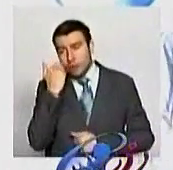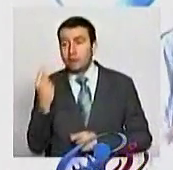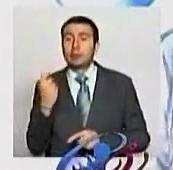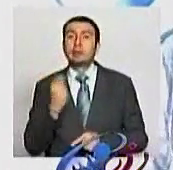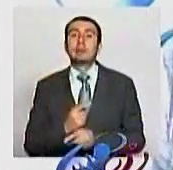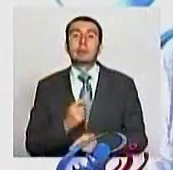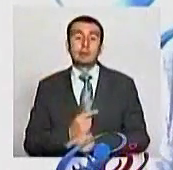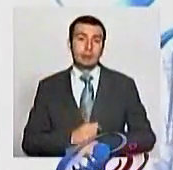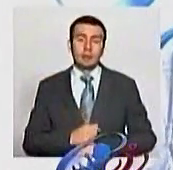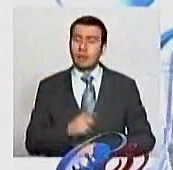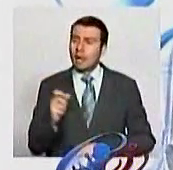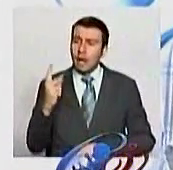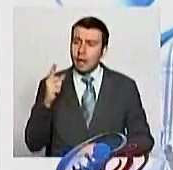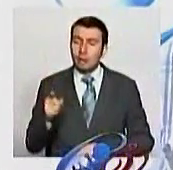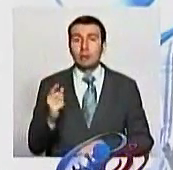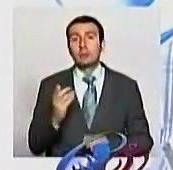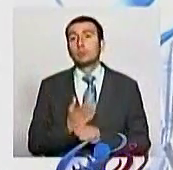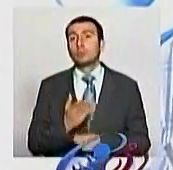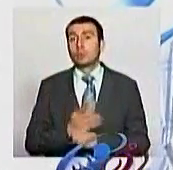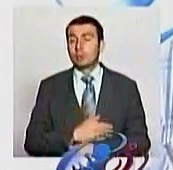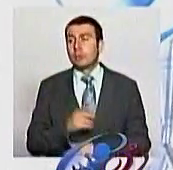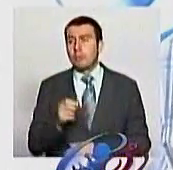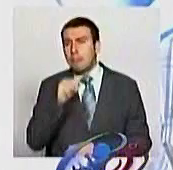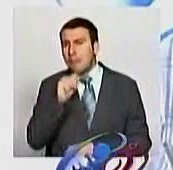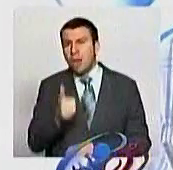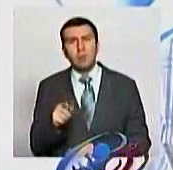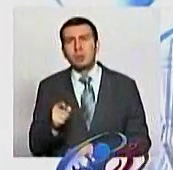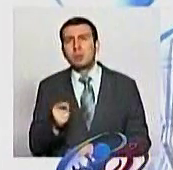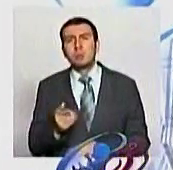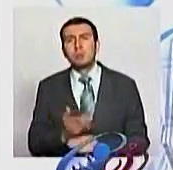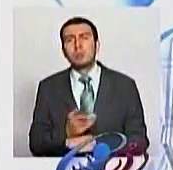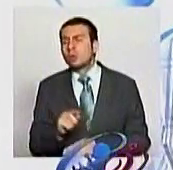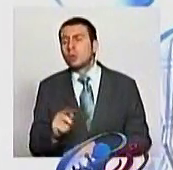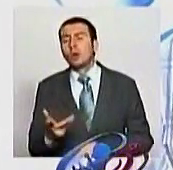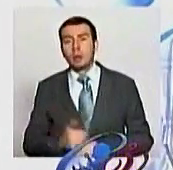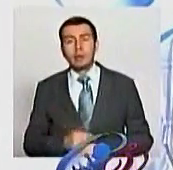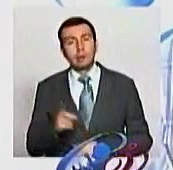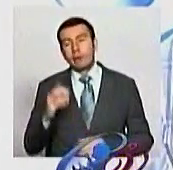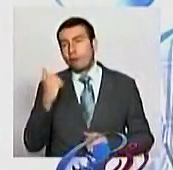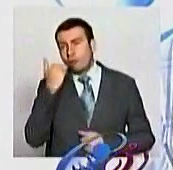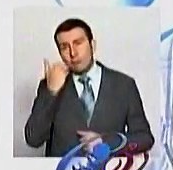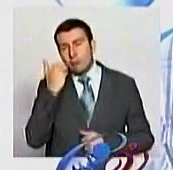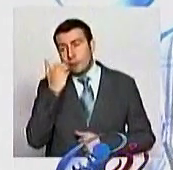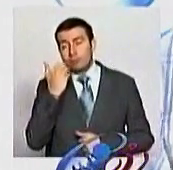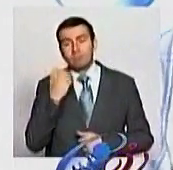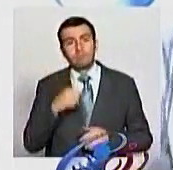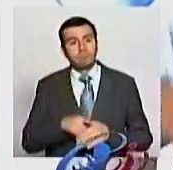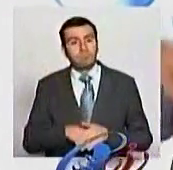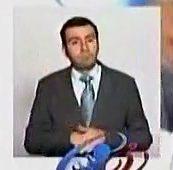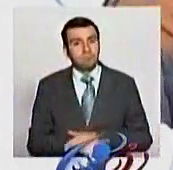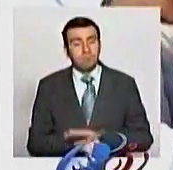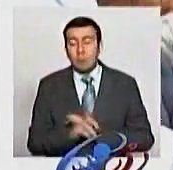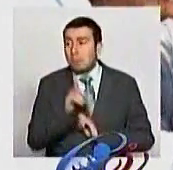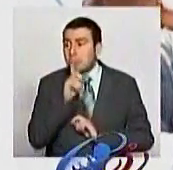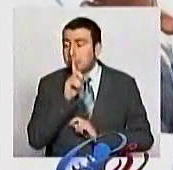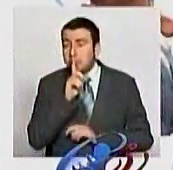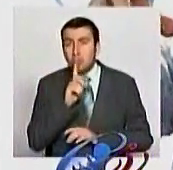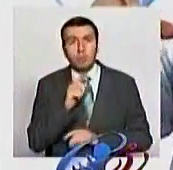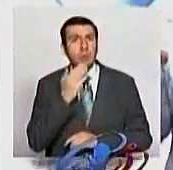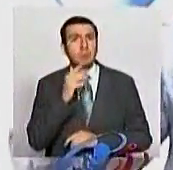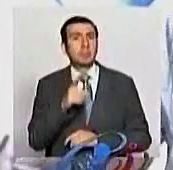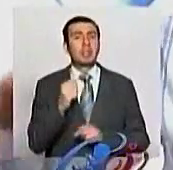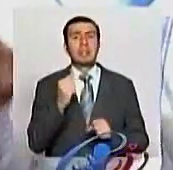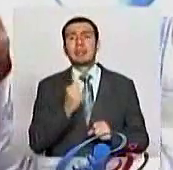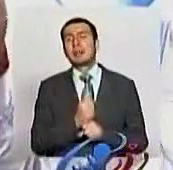con un problema todavía peor, es una enfermedad silenciosa. Ustedes pueden estar tranquilos en sus